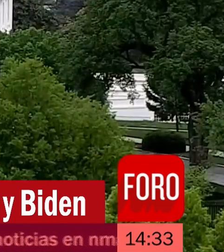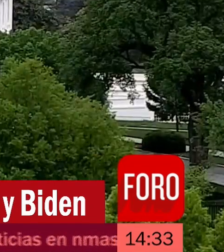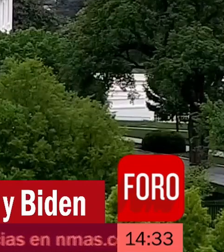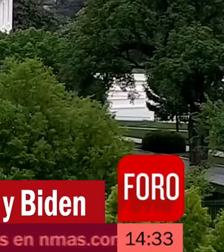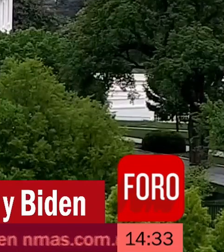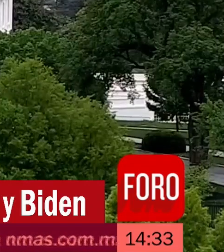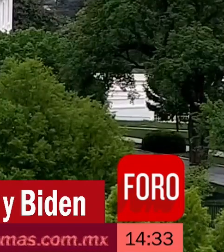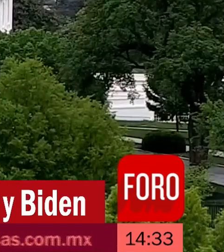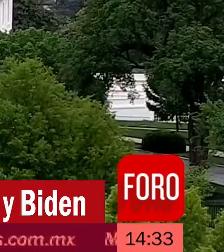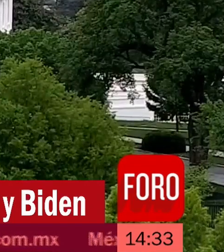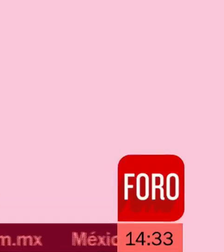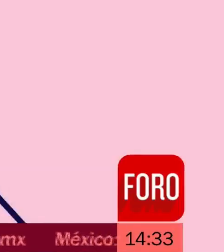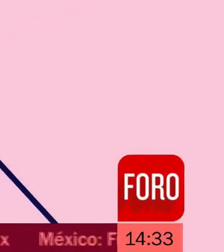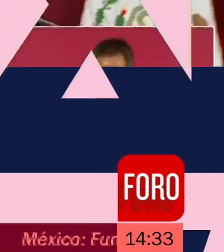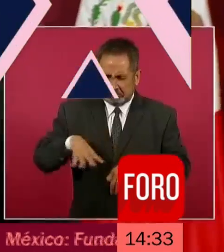en Centroamérica.